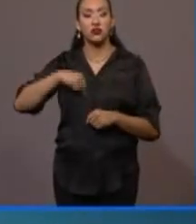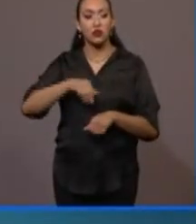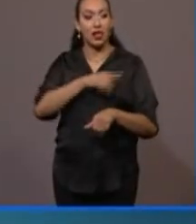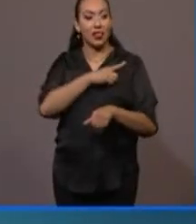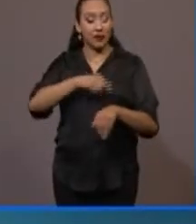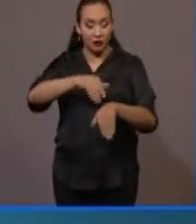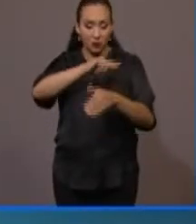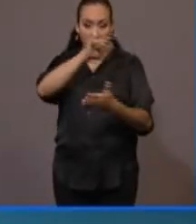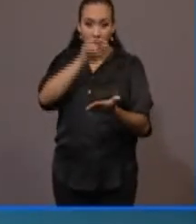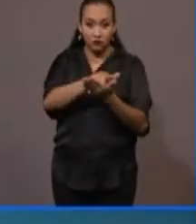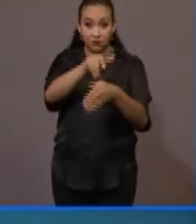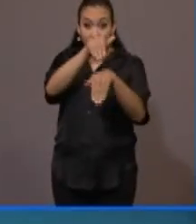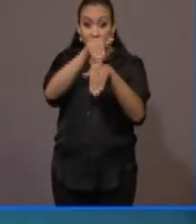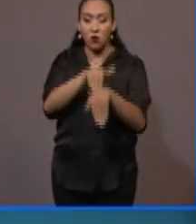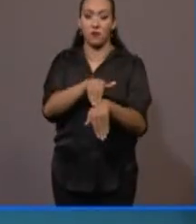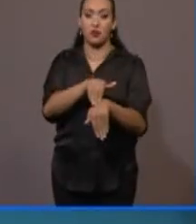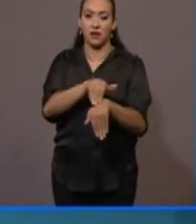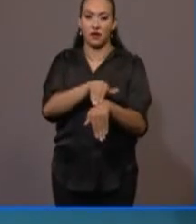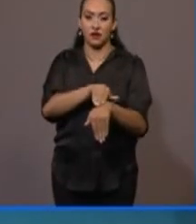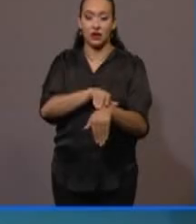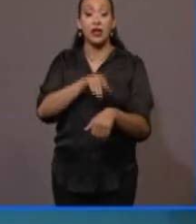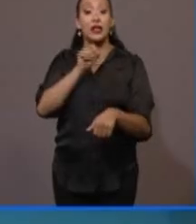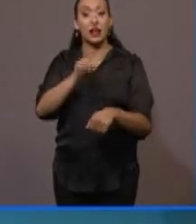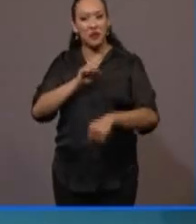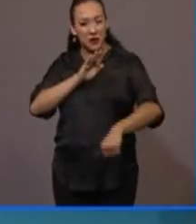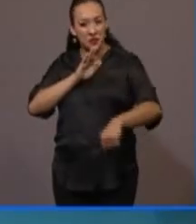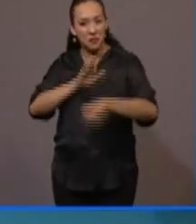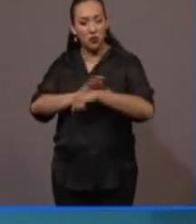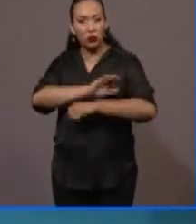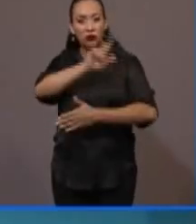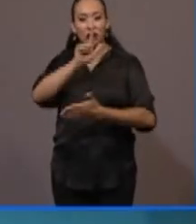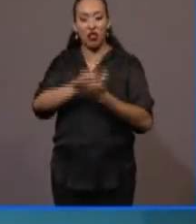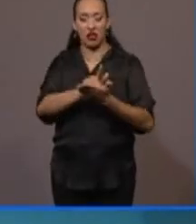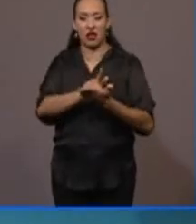respetar la ley y órdenes de corte.